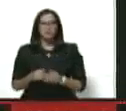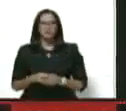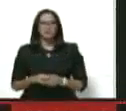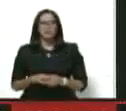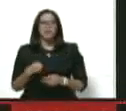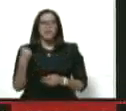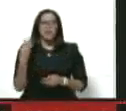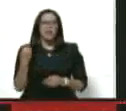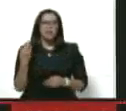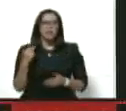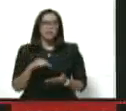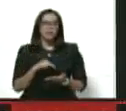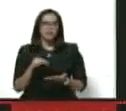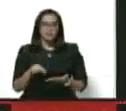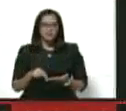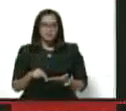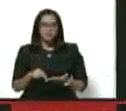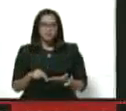asamblea,